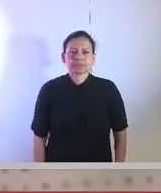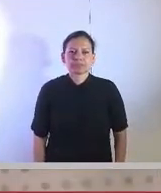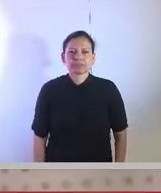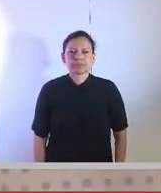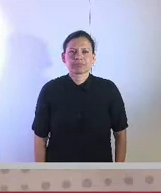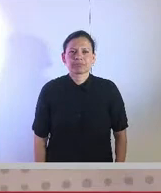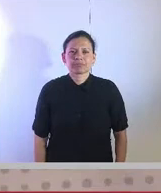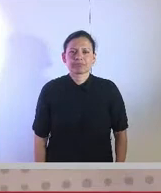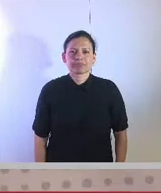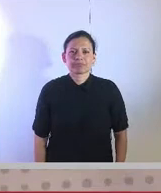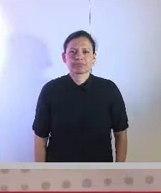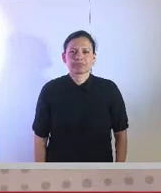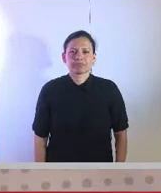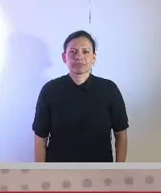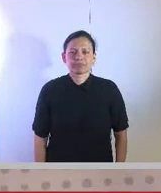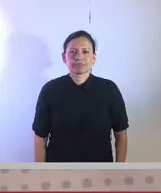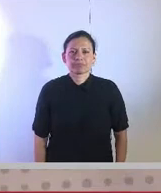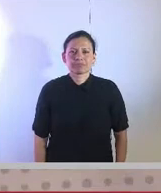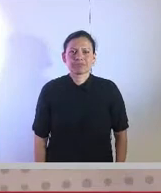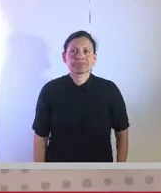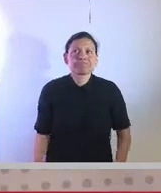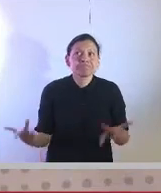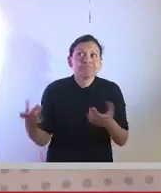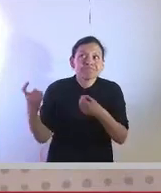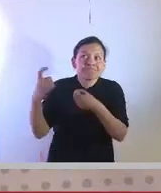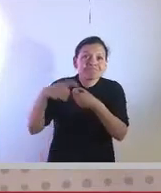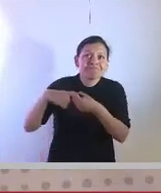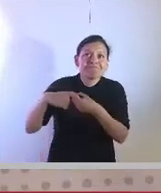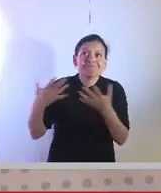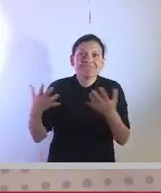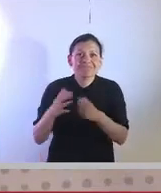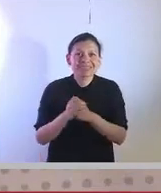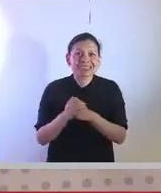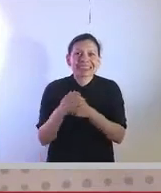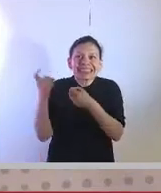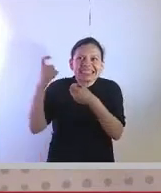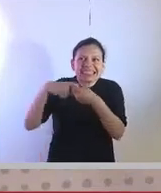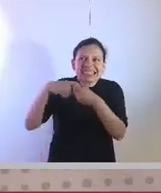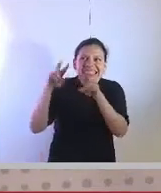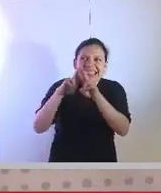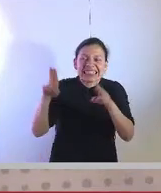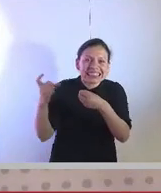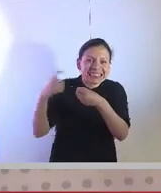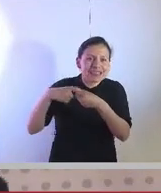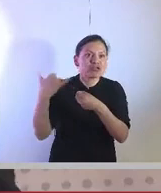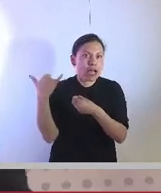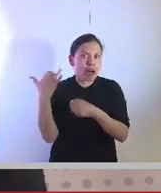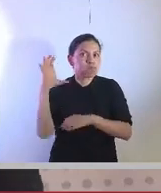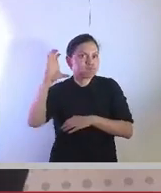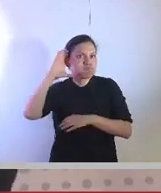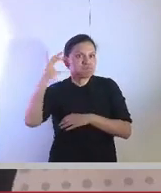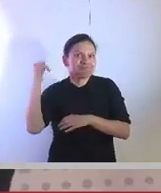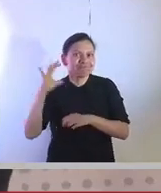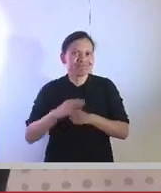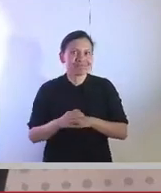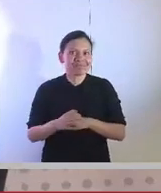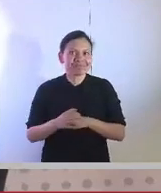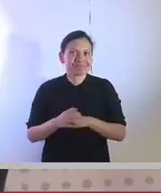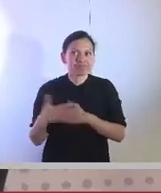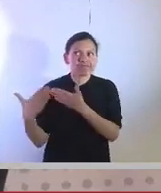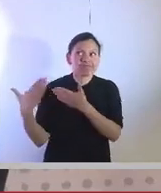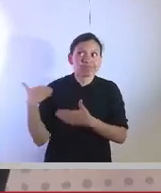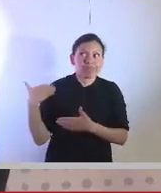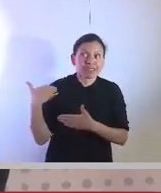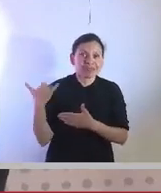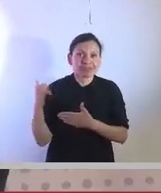Bueno, estamos tratando de que la conexión funcione, él ya estaba ahí. ¿Nos